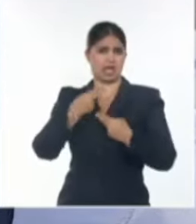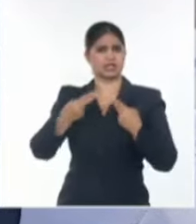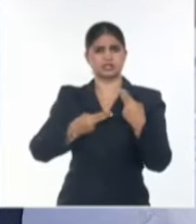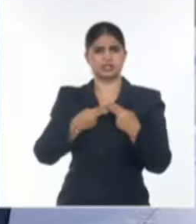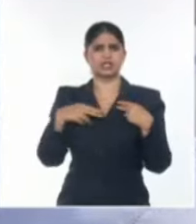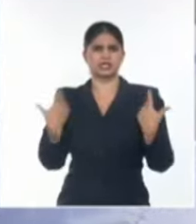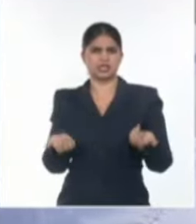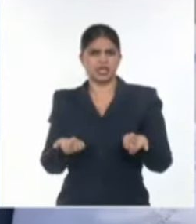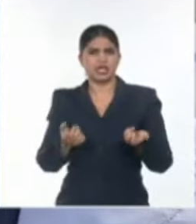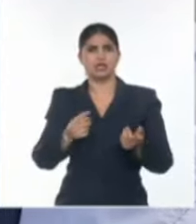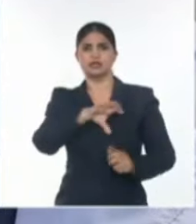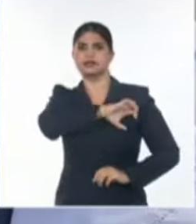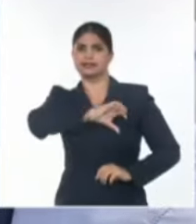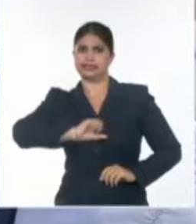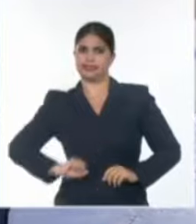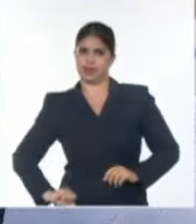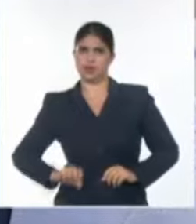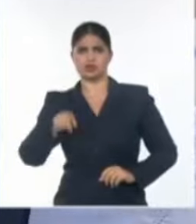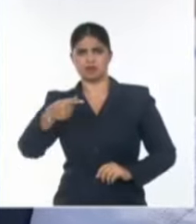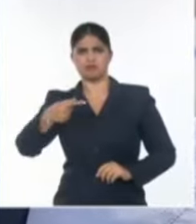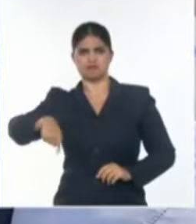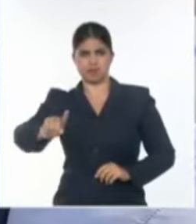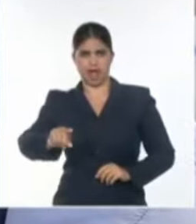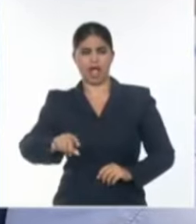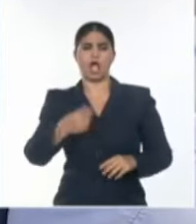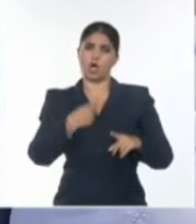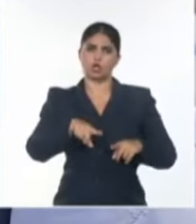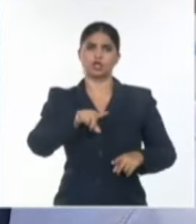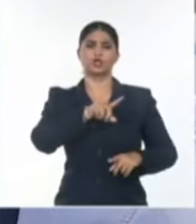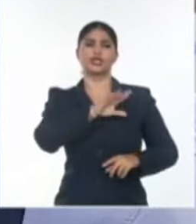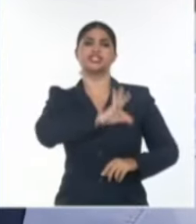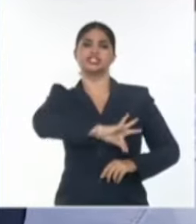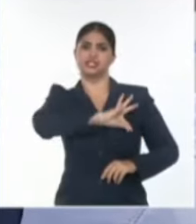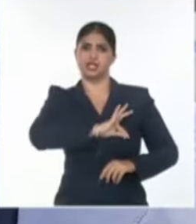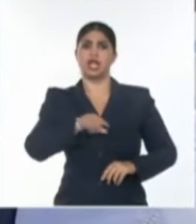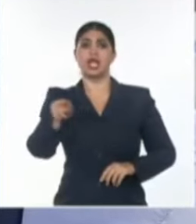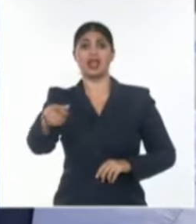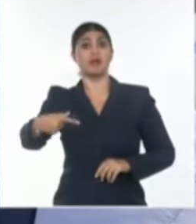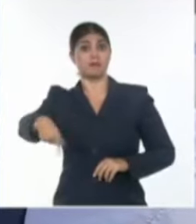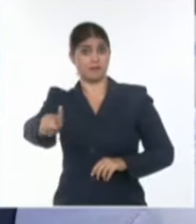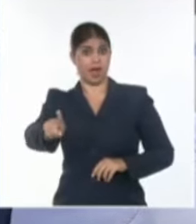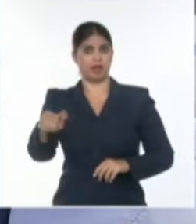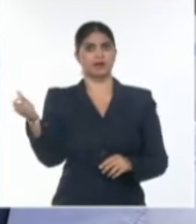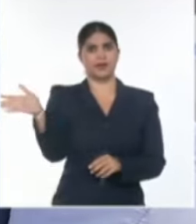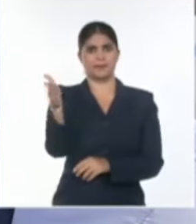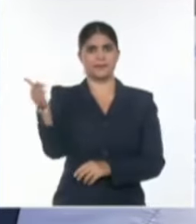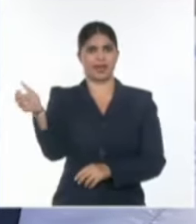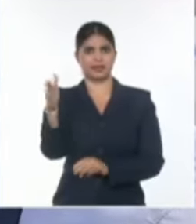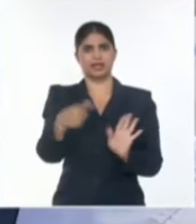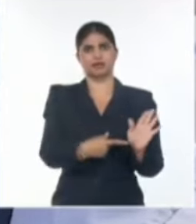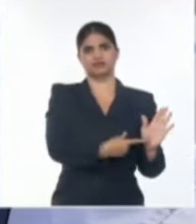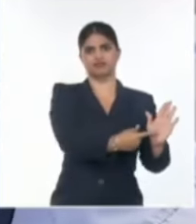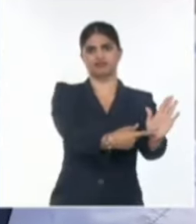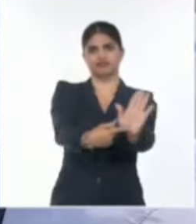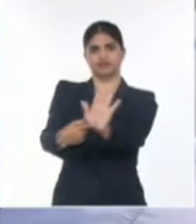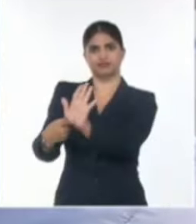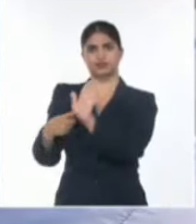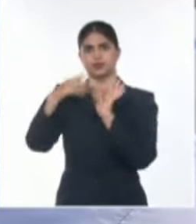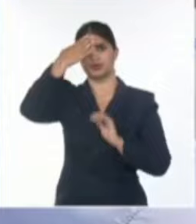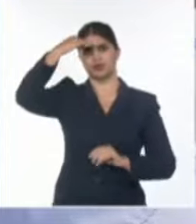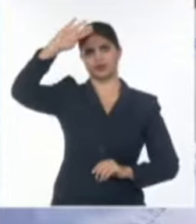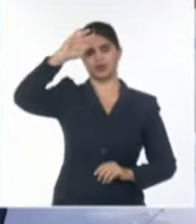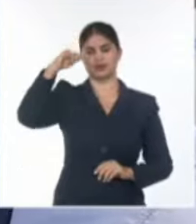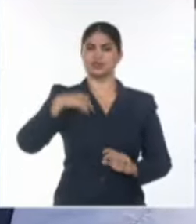Salvador y en Santiago de Chile y ahora en los Juegos Olímpicos. Creo que, como bien podría decir, ya me puedo retirar del